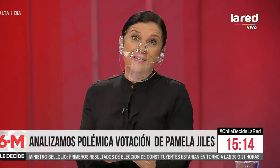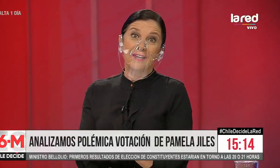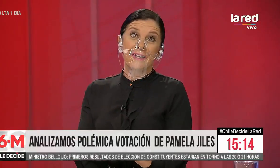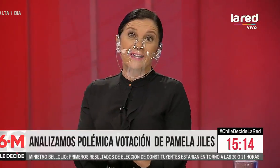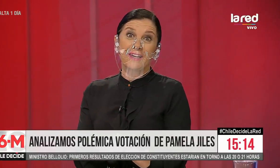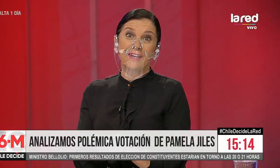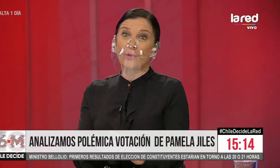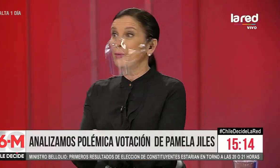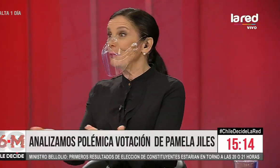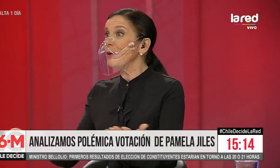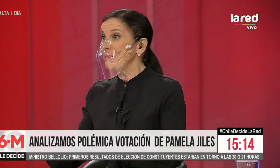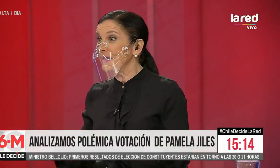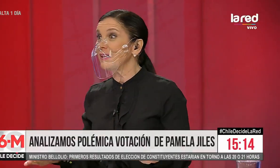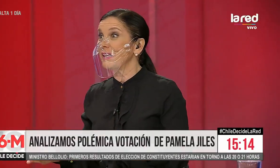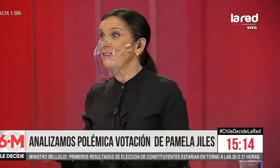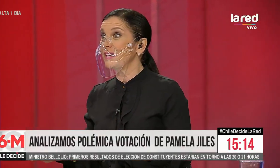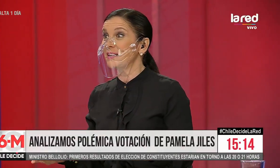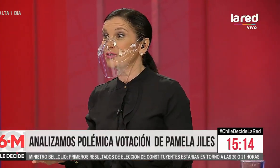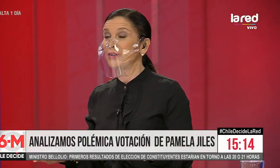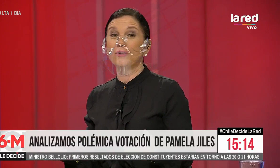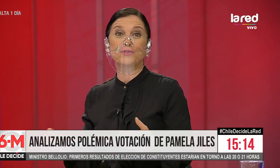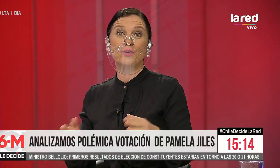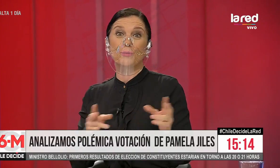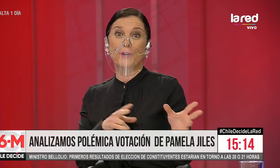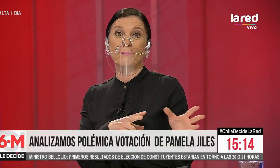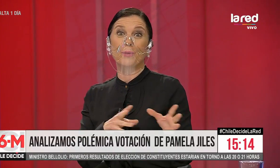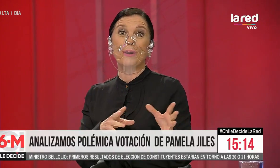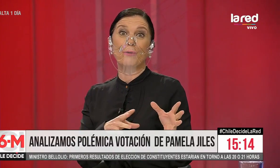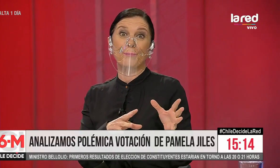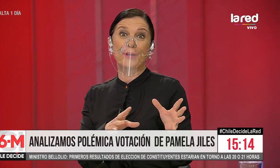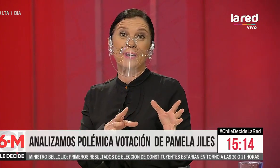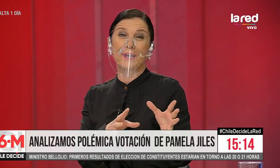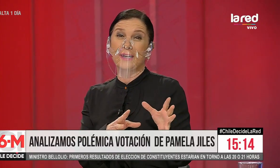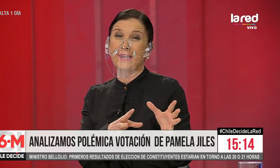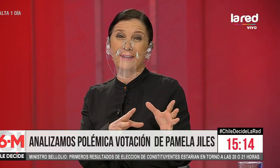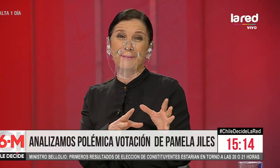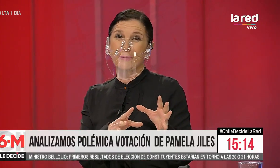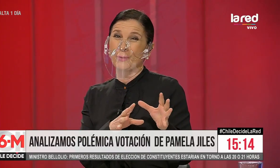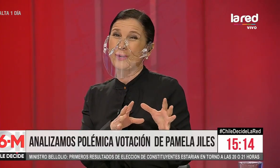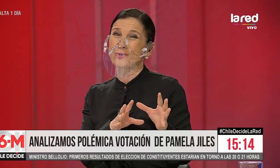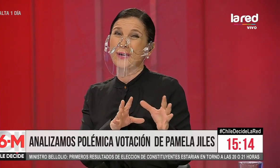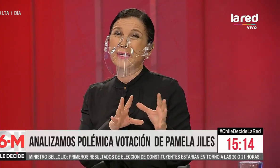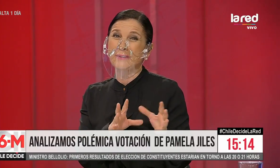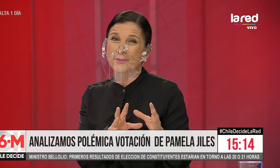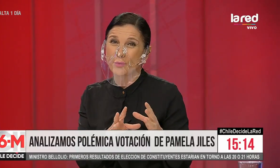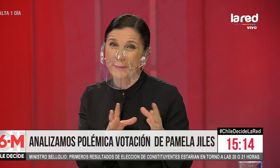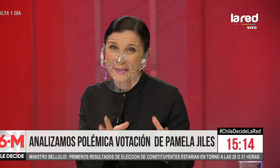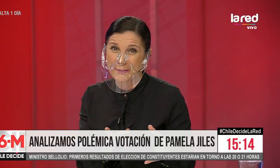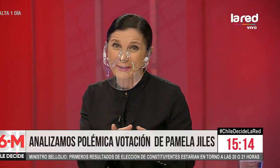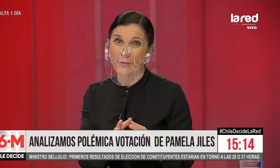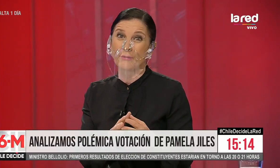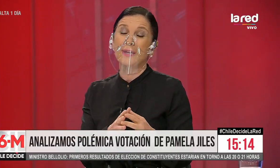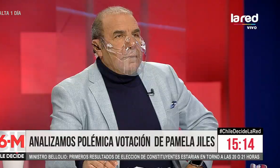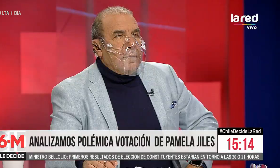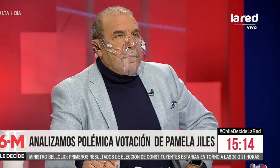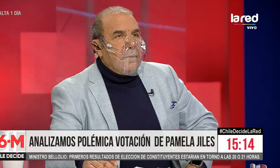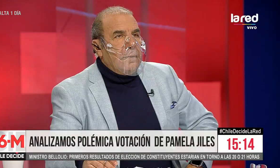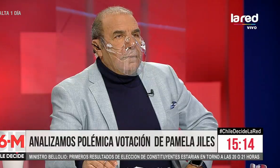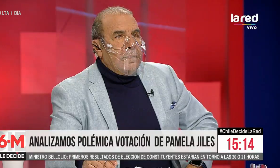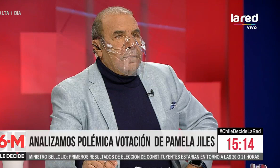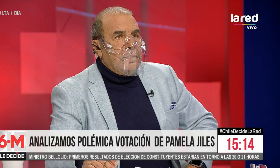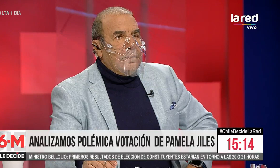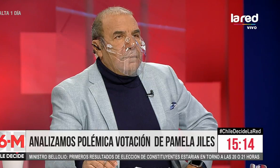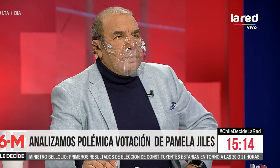Tanto así que no podemos emitir las declaraciones, no solo por el grueso calibre de sus palabras,